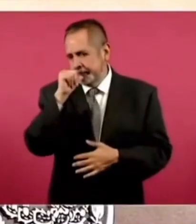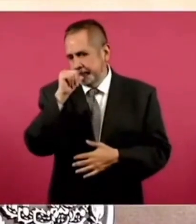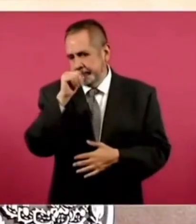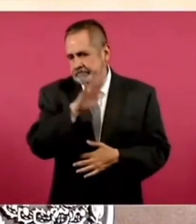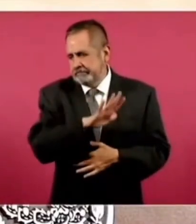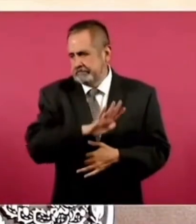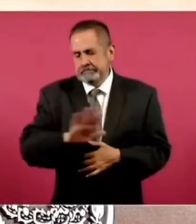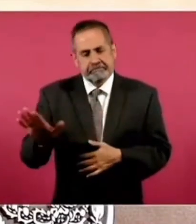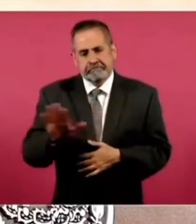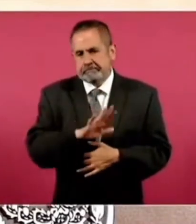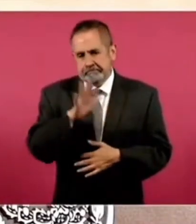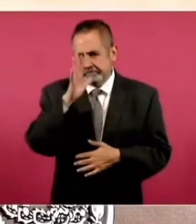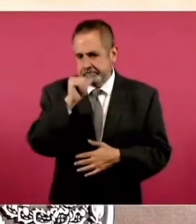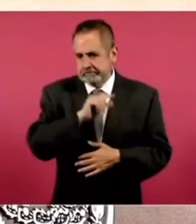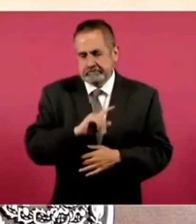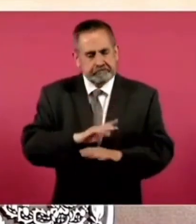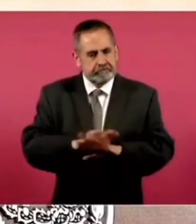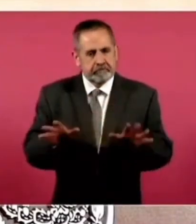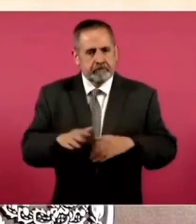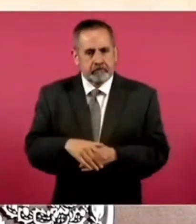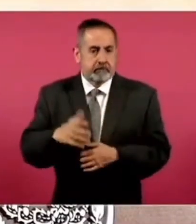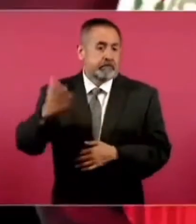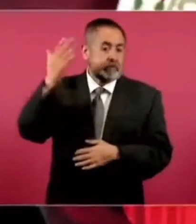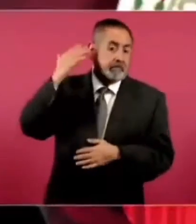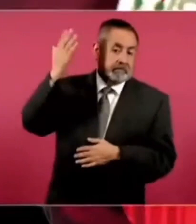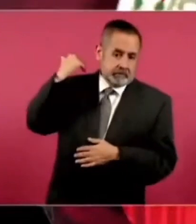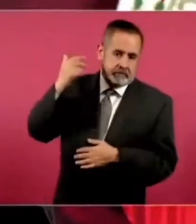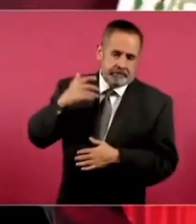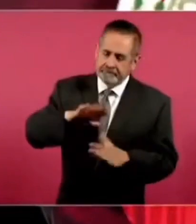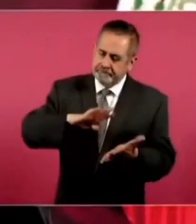lo que aportaste. Eso se terminó.